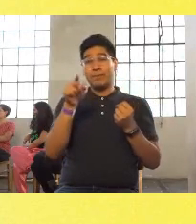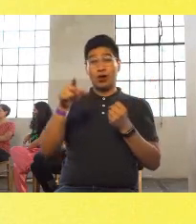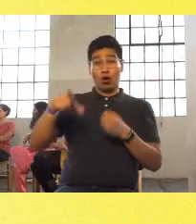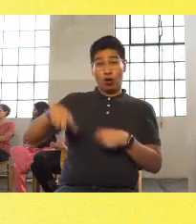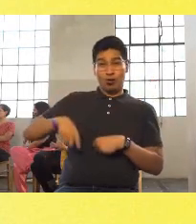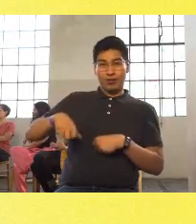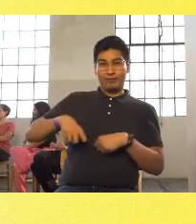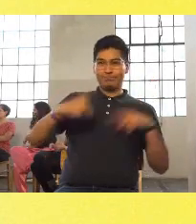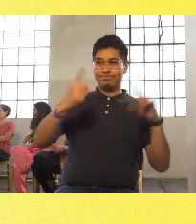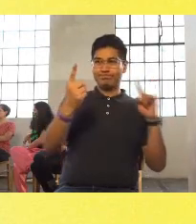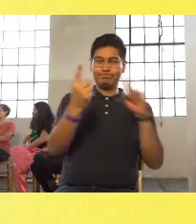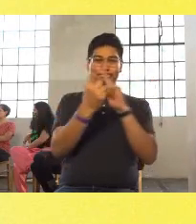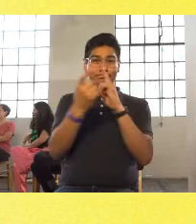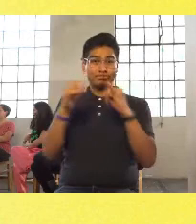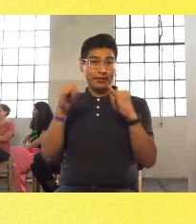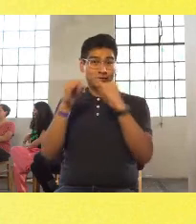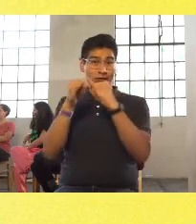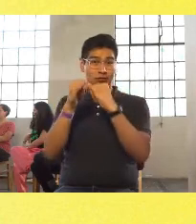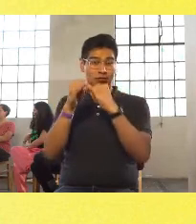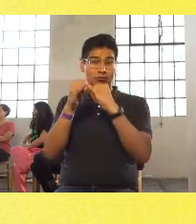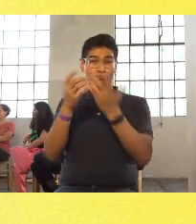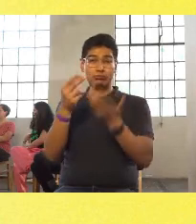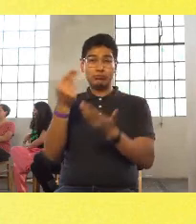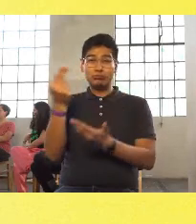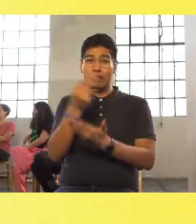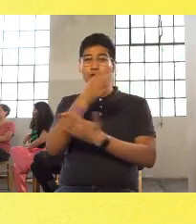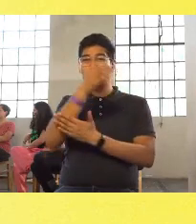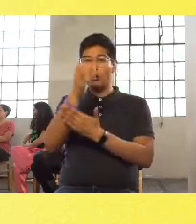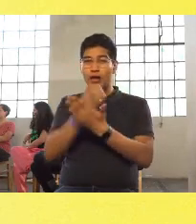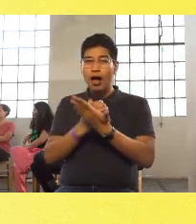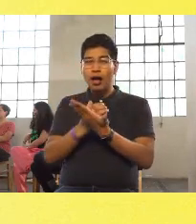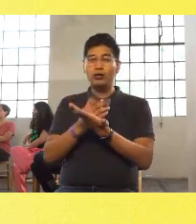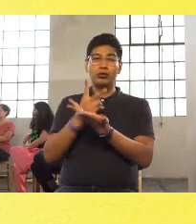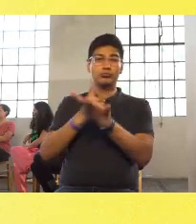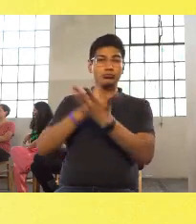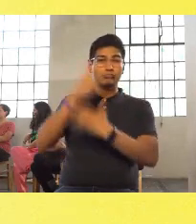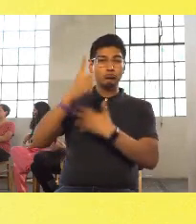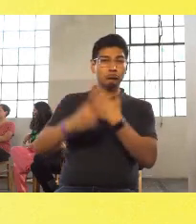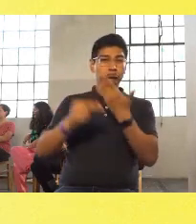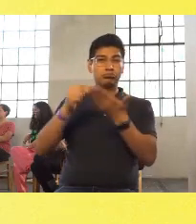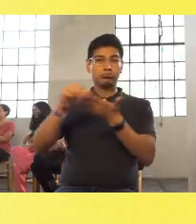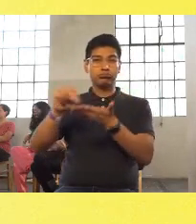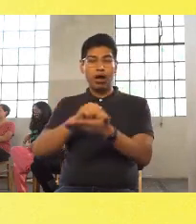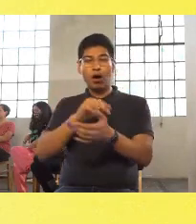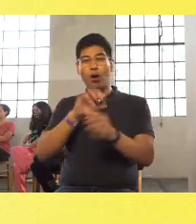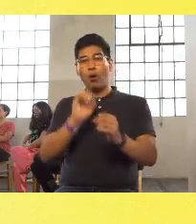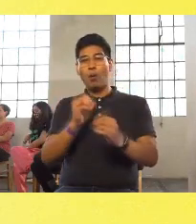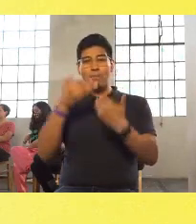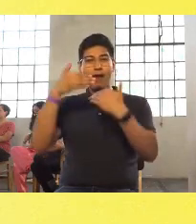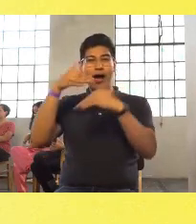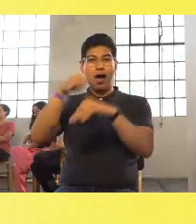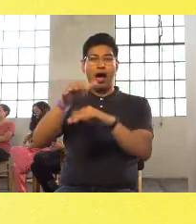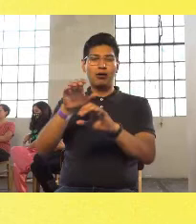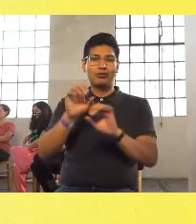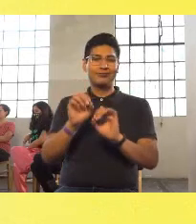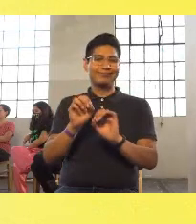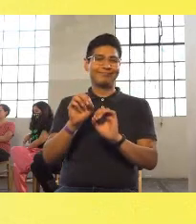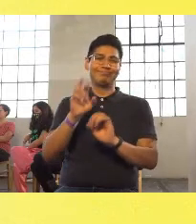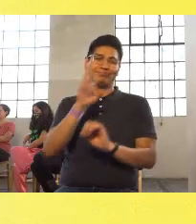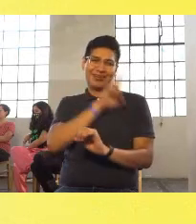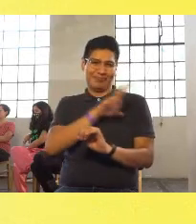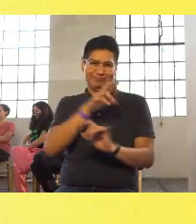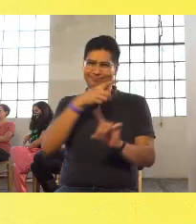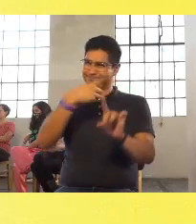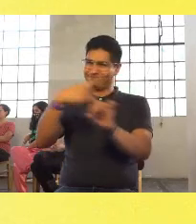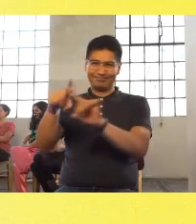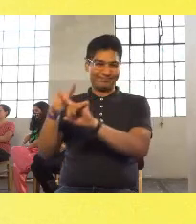gobierno, con empresas privadas, bancos, con, o sea, es más, con todo